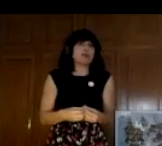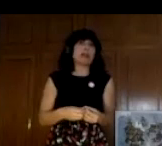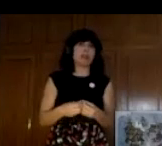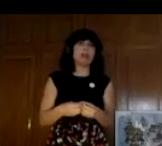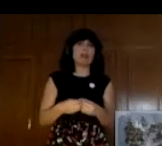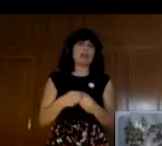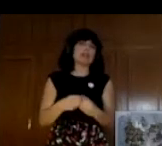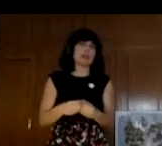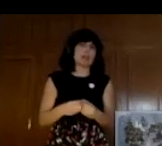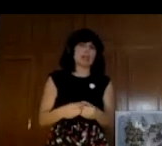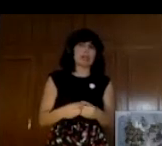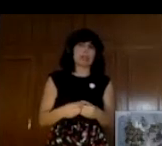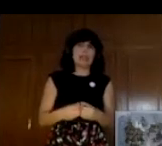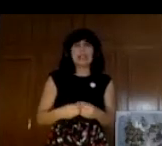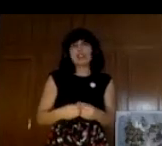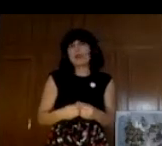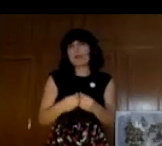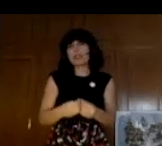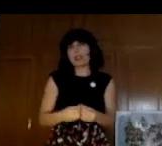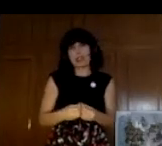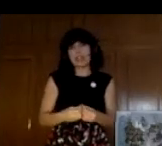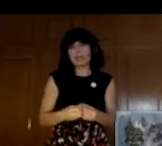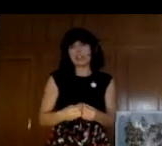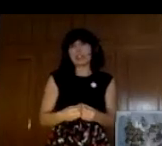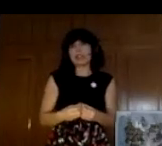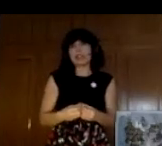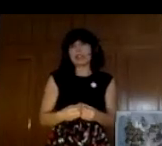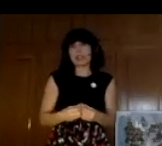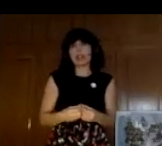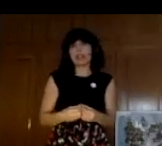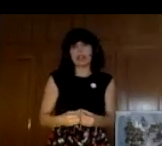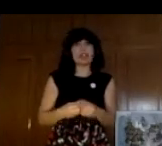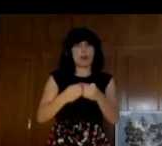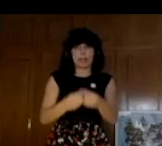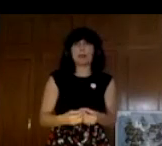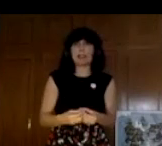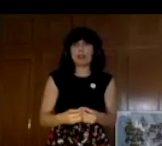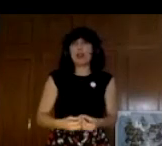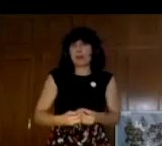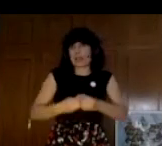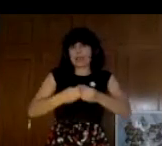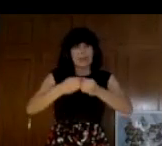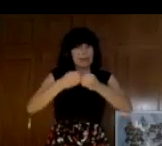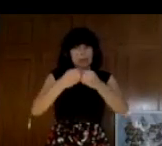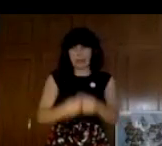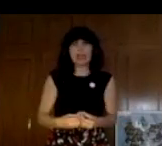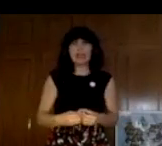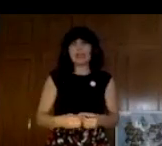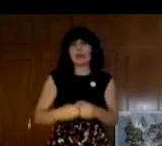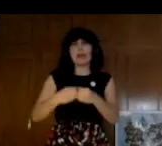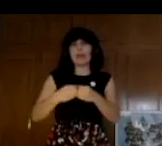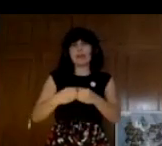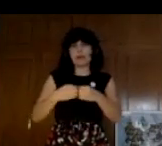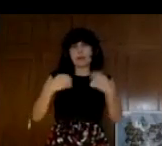estamos perdiendo a nuestras audiencias. Y eso lo han visto aquellas personas que trabajáis en organizaciones, lo habréis visto, porque es así,